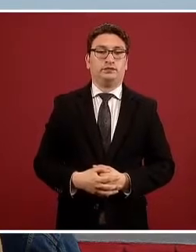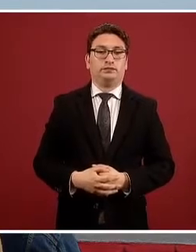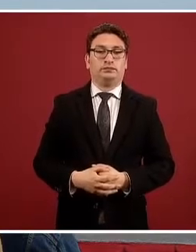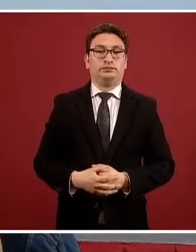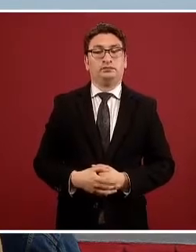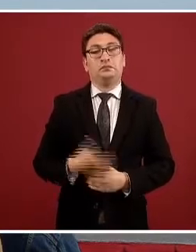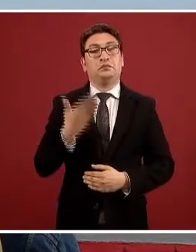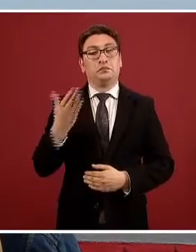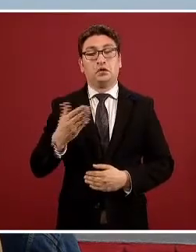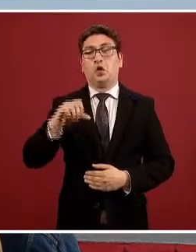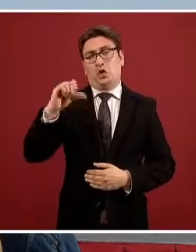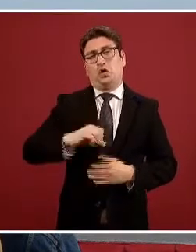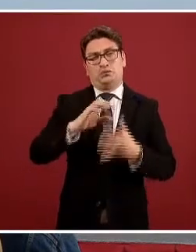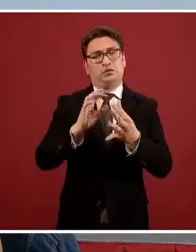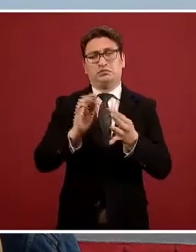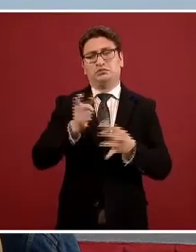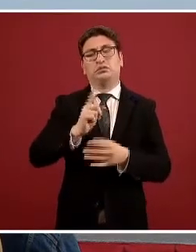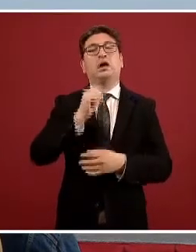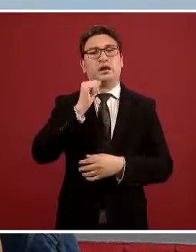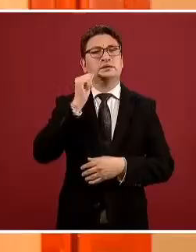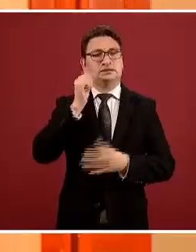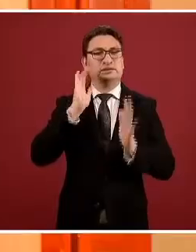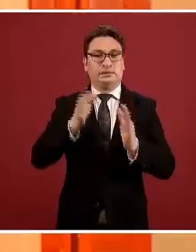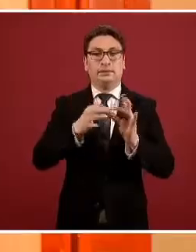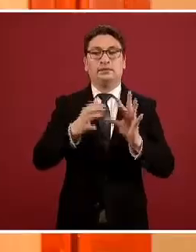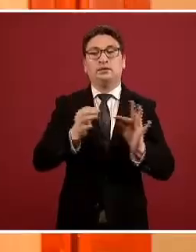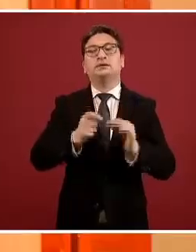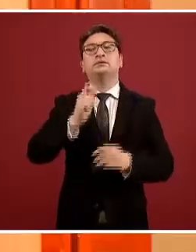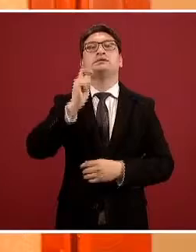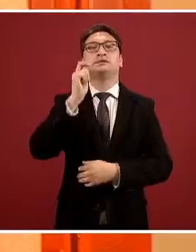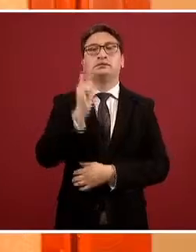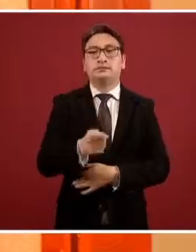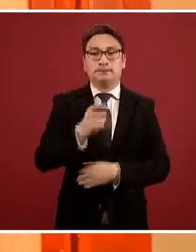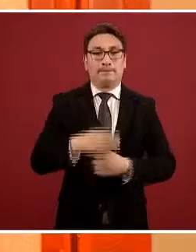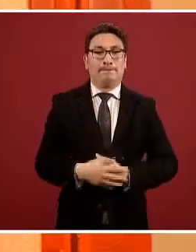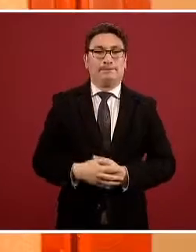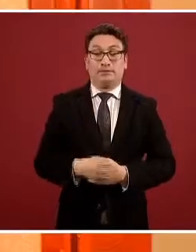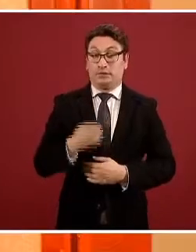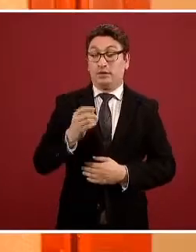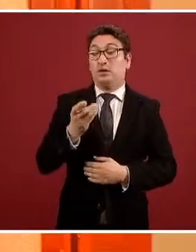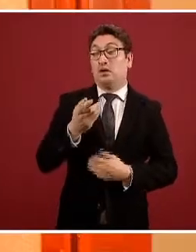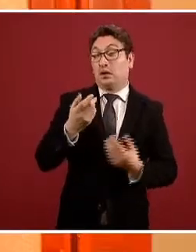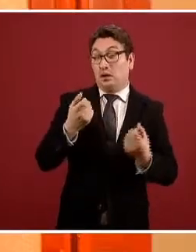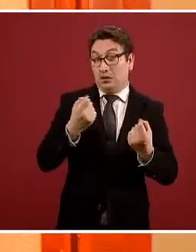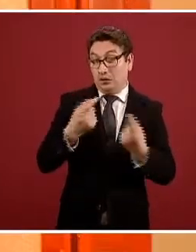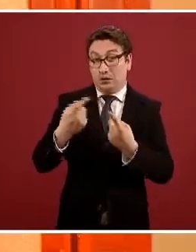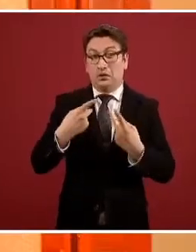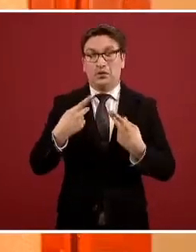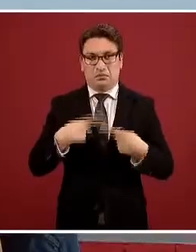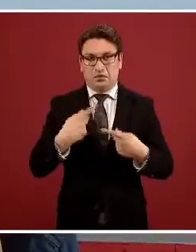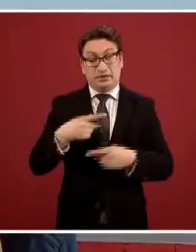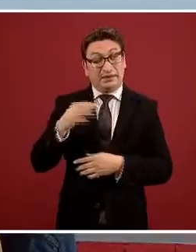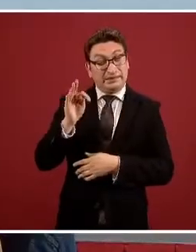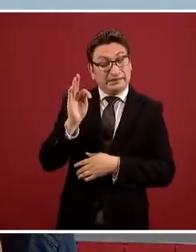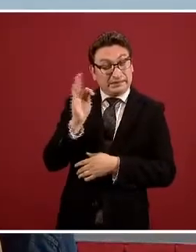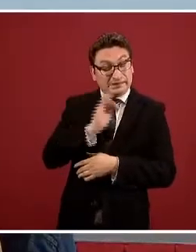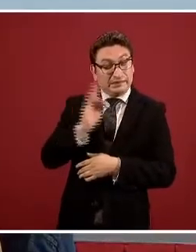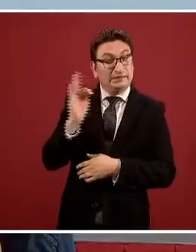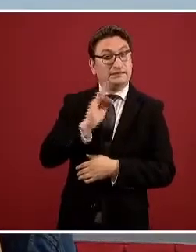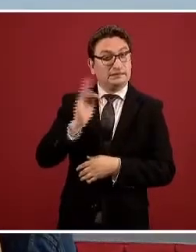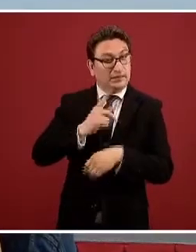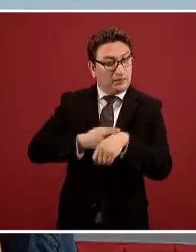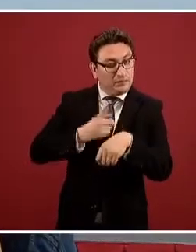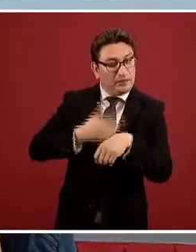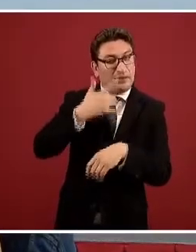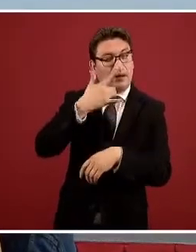Esta no la comento hoy, ya la comenté ayer, es la proporción de personas que teniendo la condición de sospechosos, casos